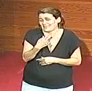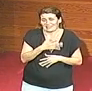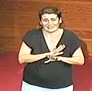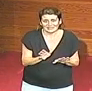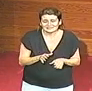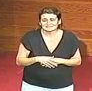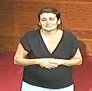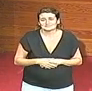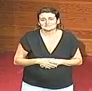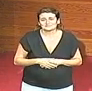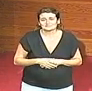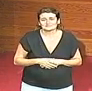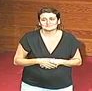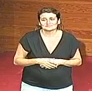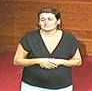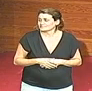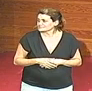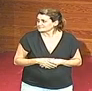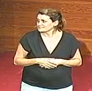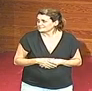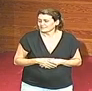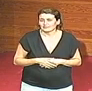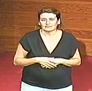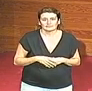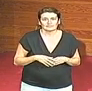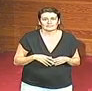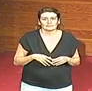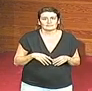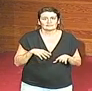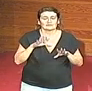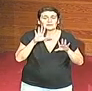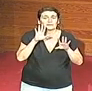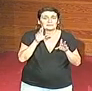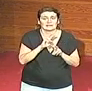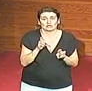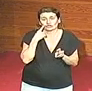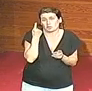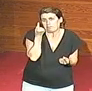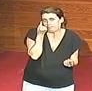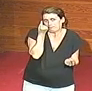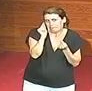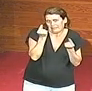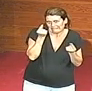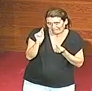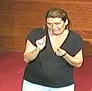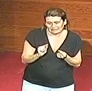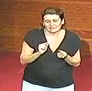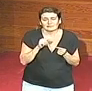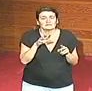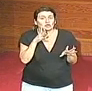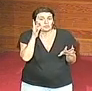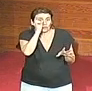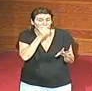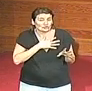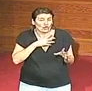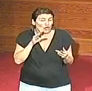que... Para no continuar tus argumentos con los que estoy de acuerdo, simplemente matizo el que me parece que con el que no